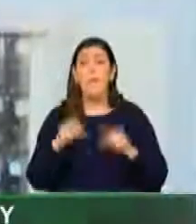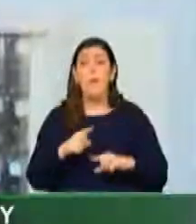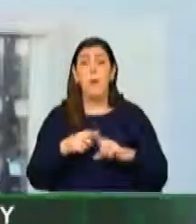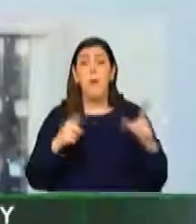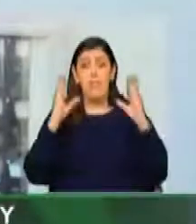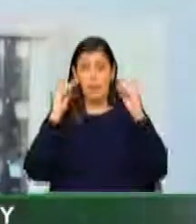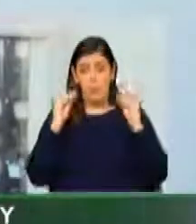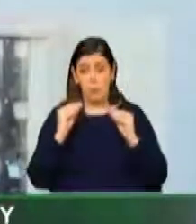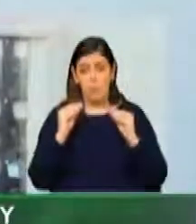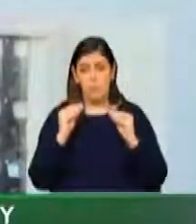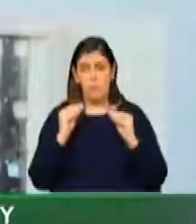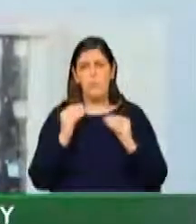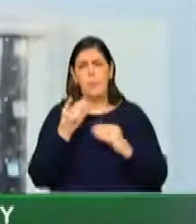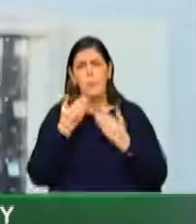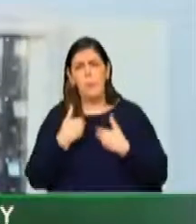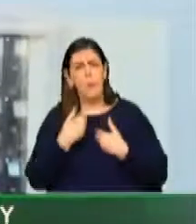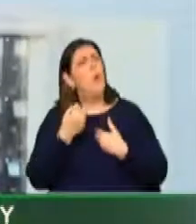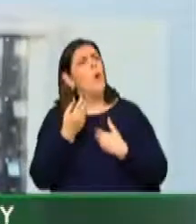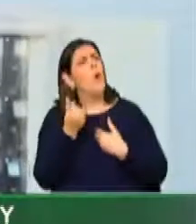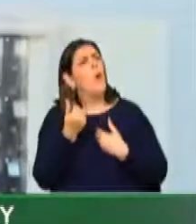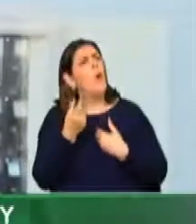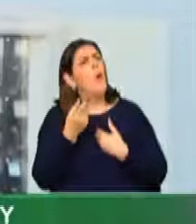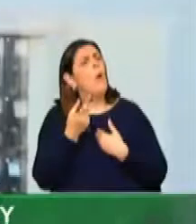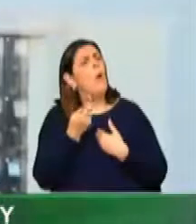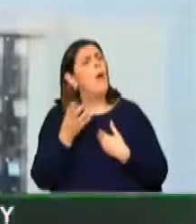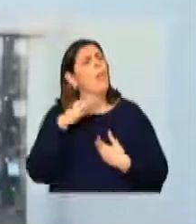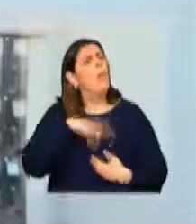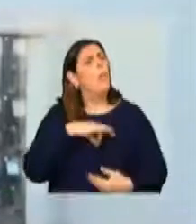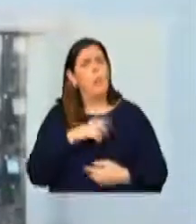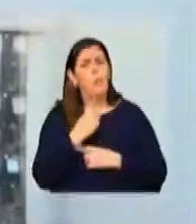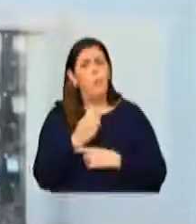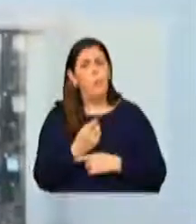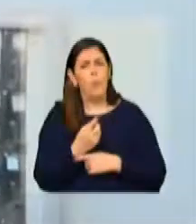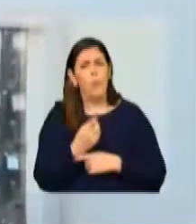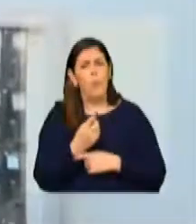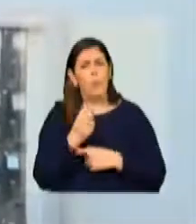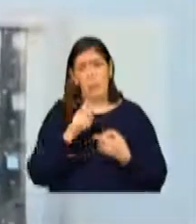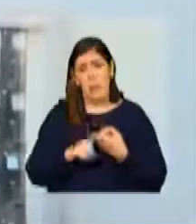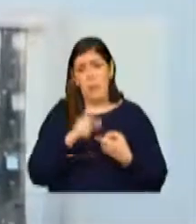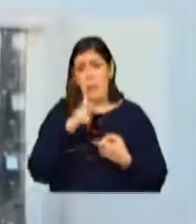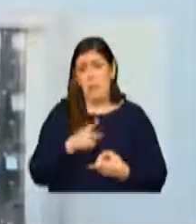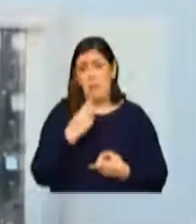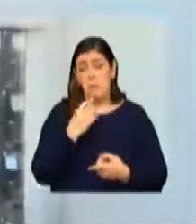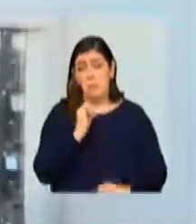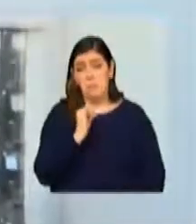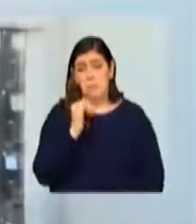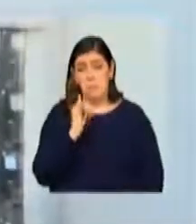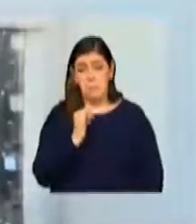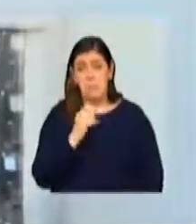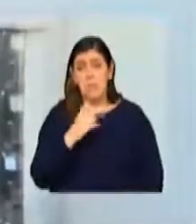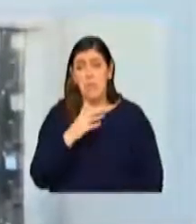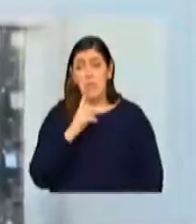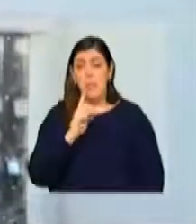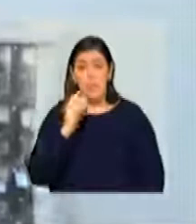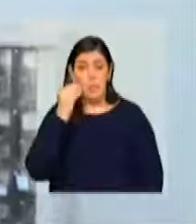Preguntó cuánto que yo ganaba y si era casada, si tenía hijos. Respondí que sí, tenía até